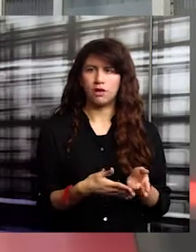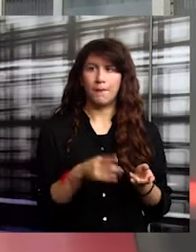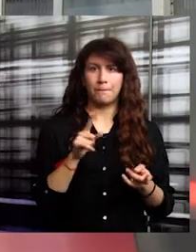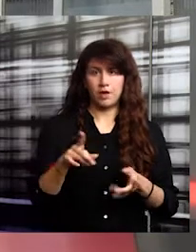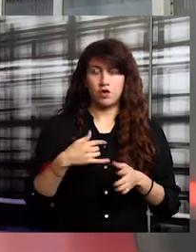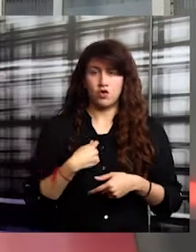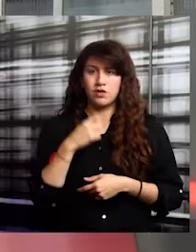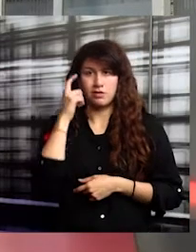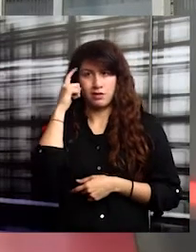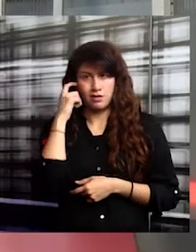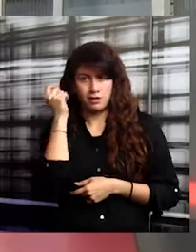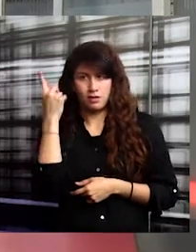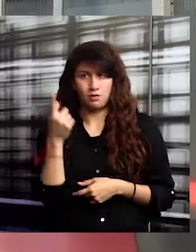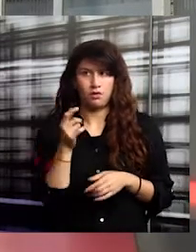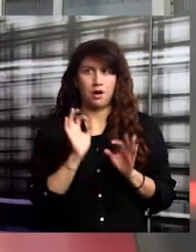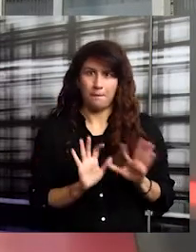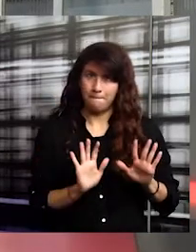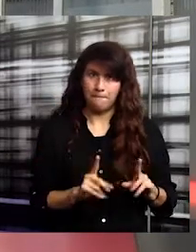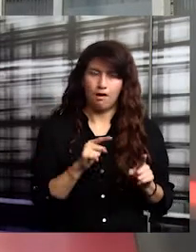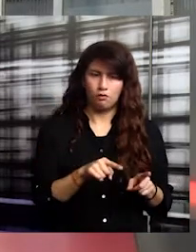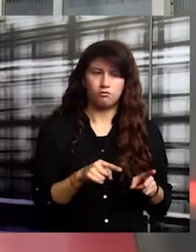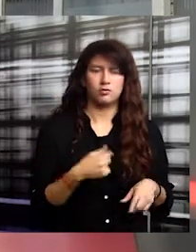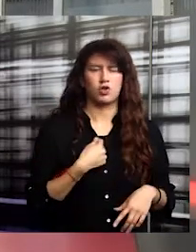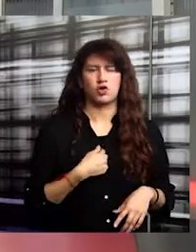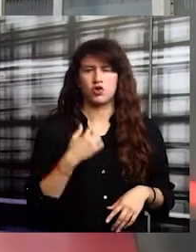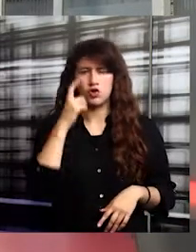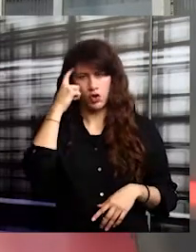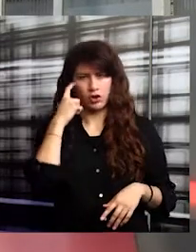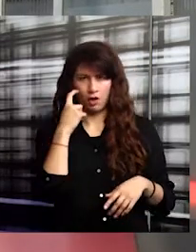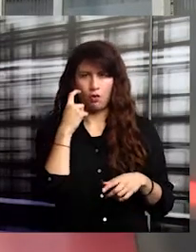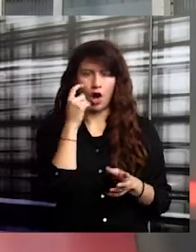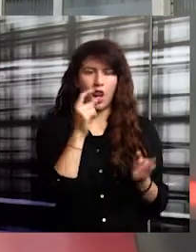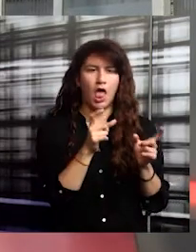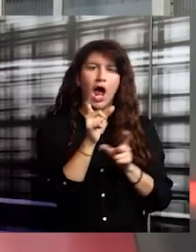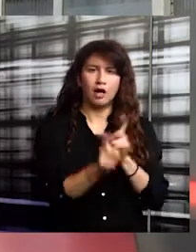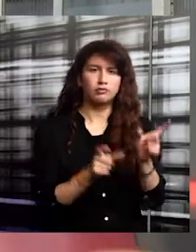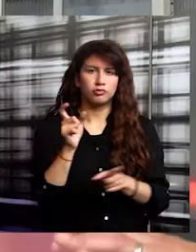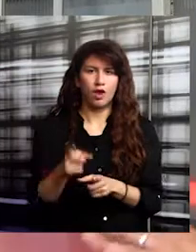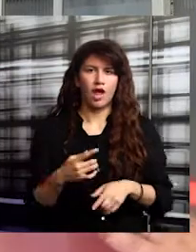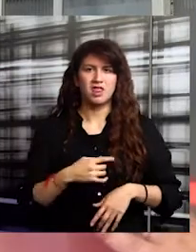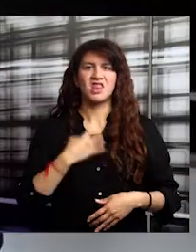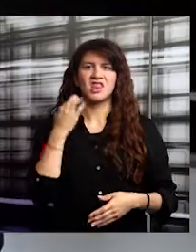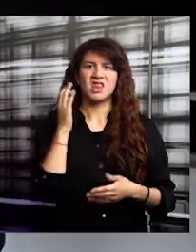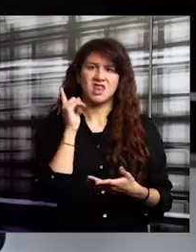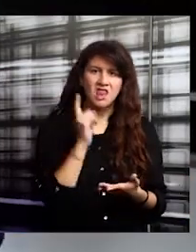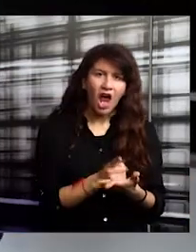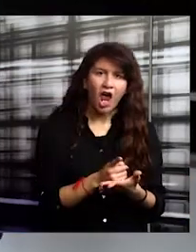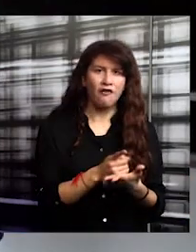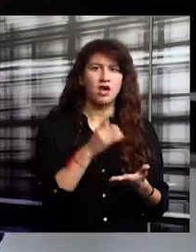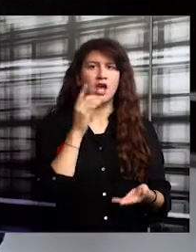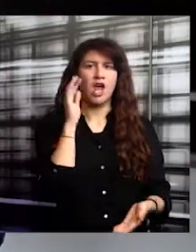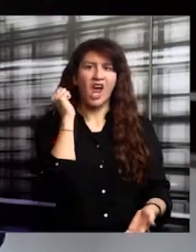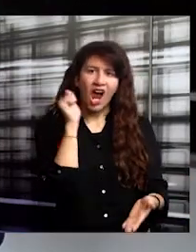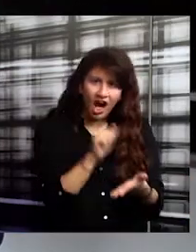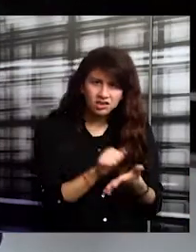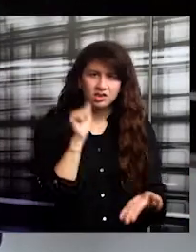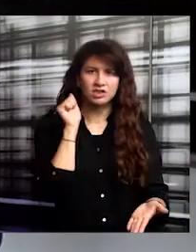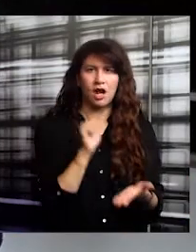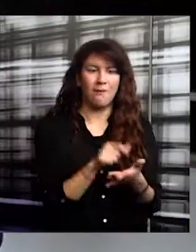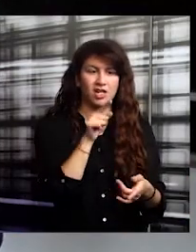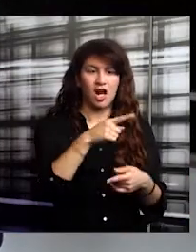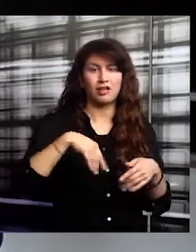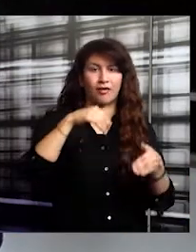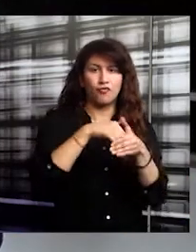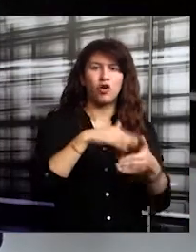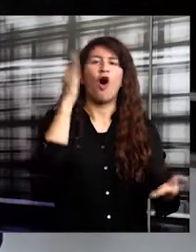la ciudadanía tiene que exigirlo, que las votaciones sean obligatorias. Las dos. Porque una se establece que va a ser... Sí, bueno,